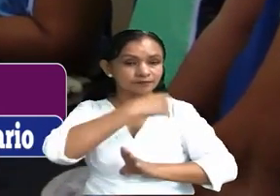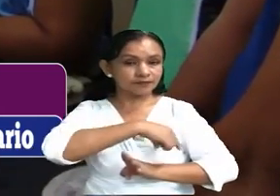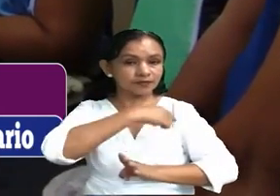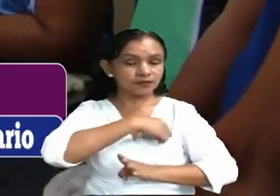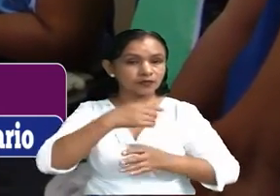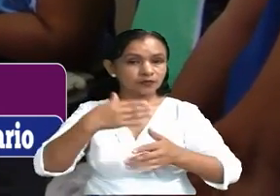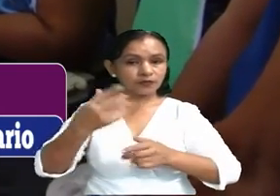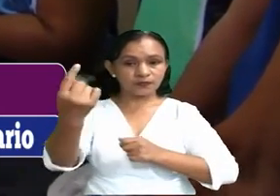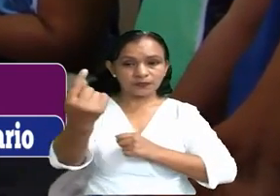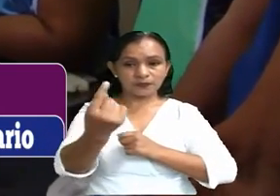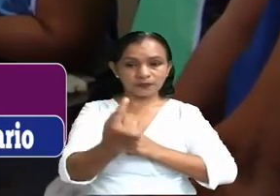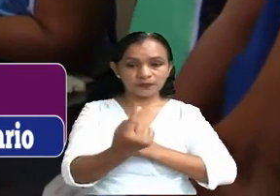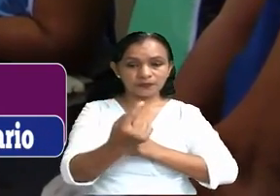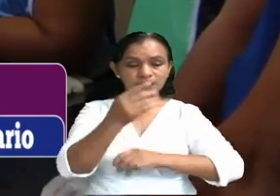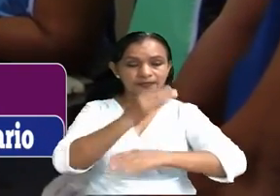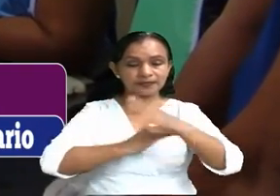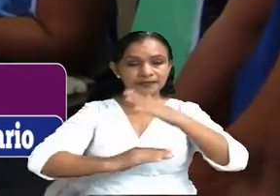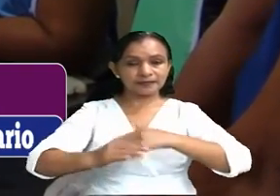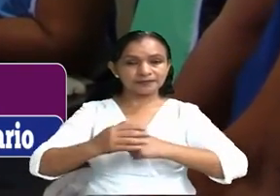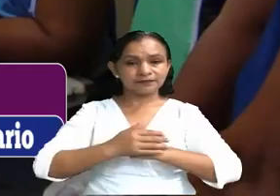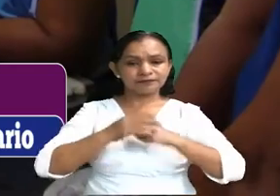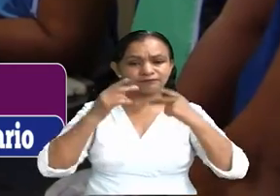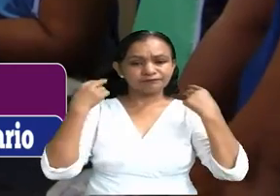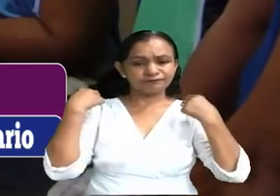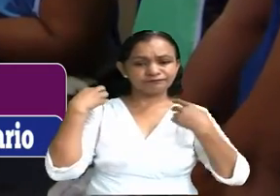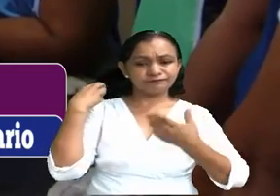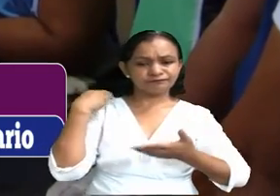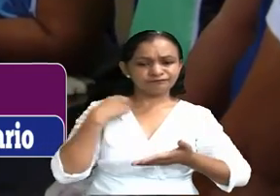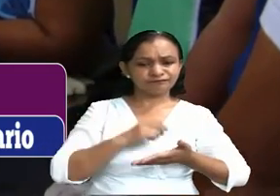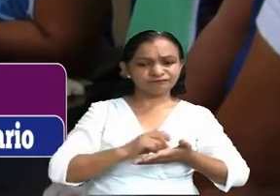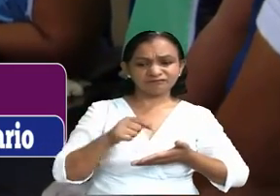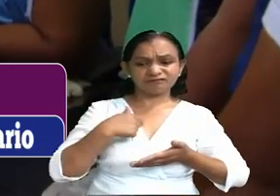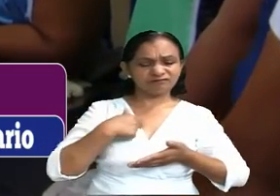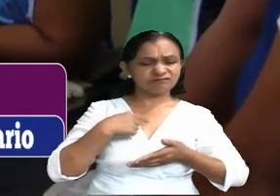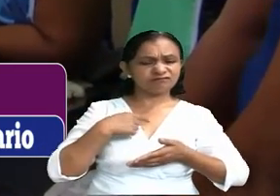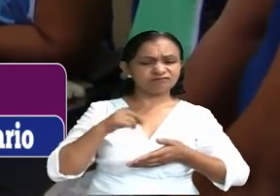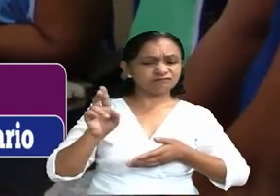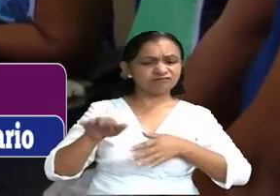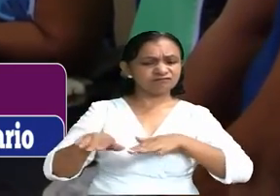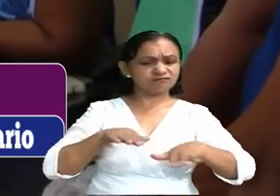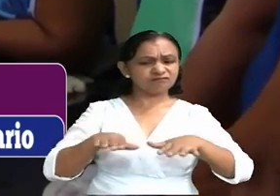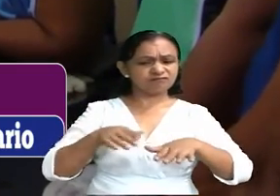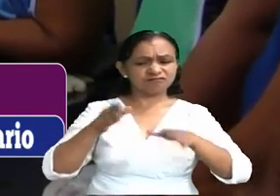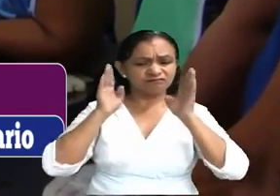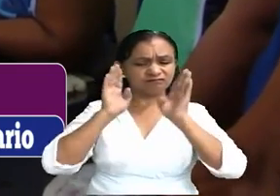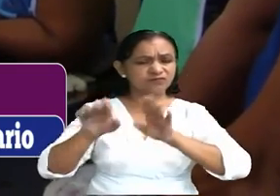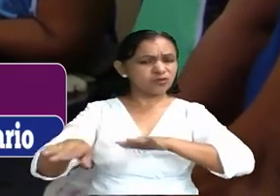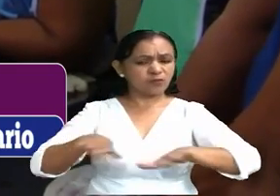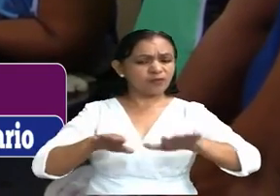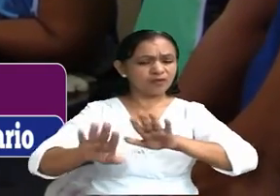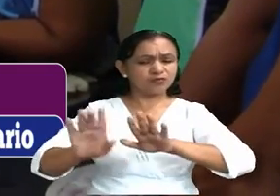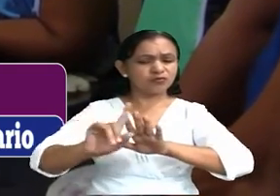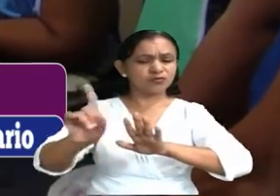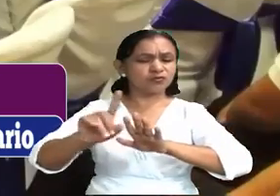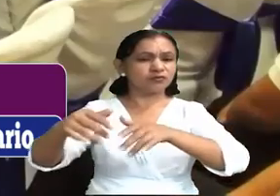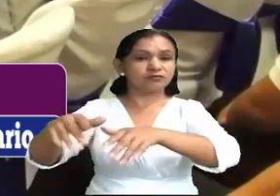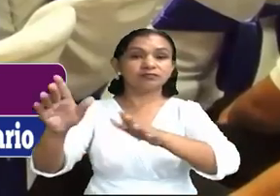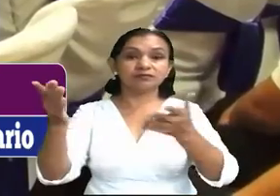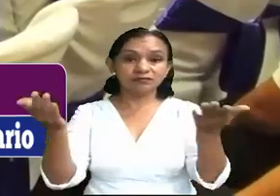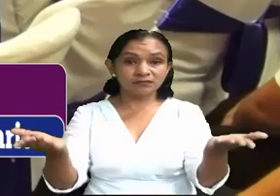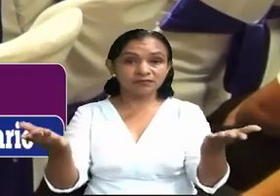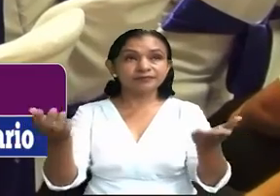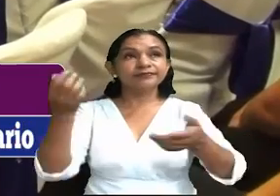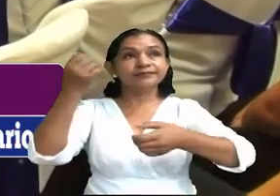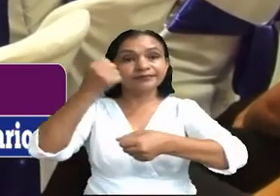se presentan los casos individuales, pues el maestro dice, yo no te puedo atender porque yo no sé cómo hacerlo, ¿verdad? Y por eso es que se